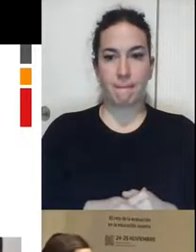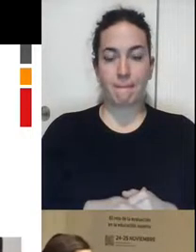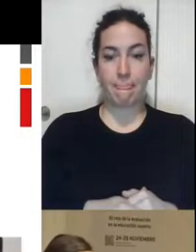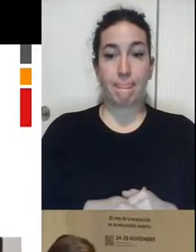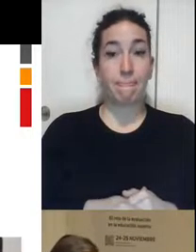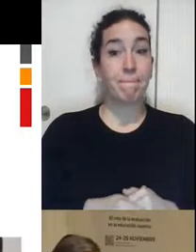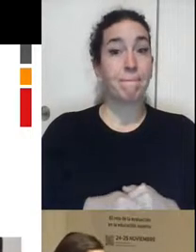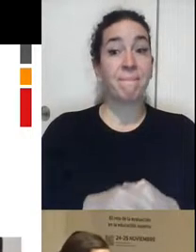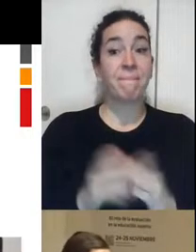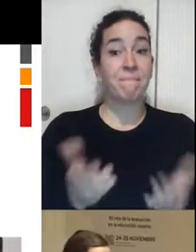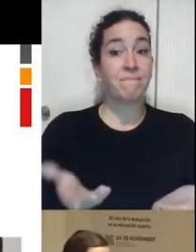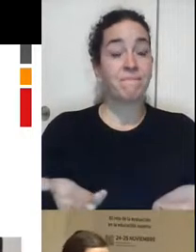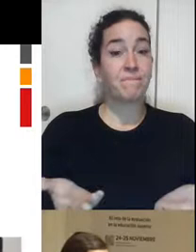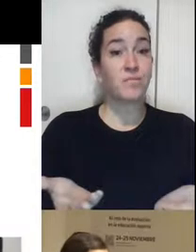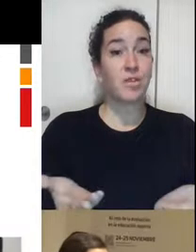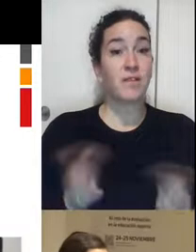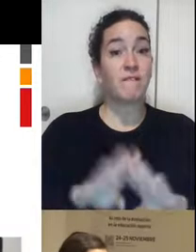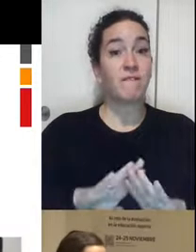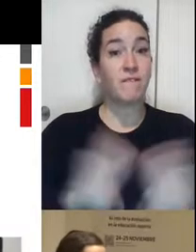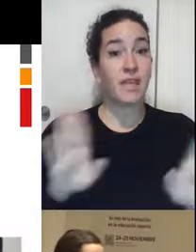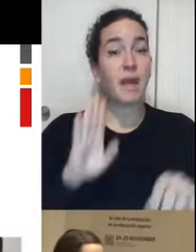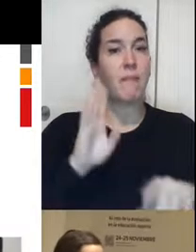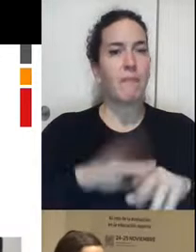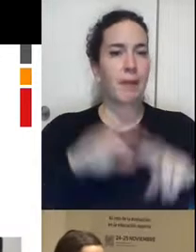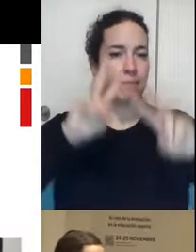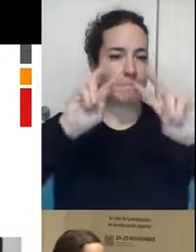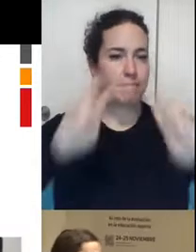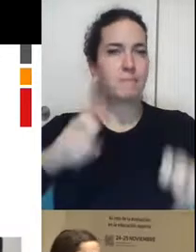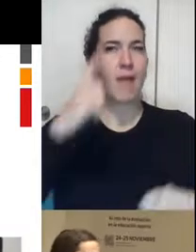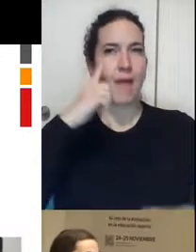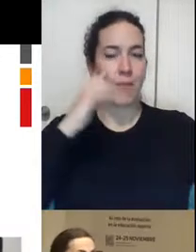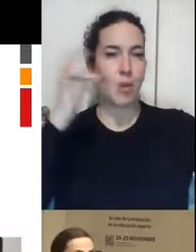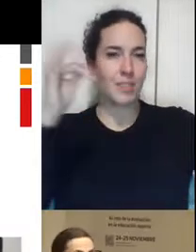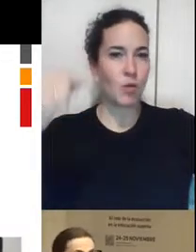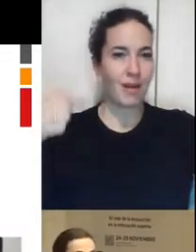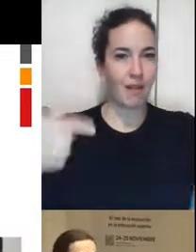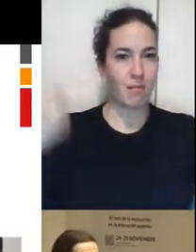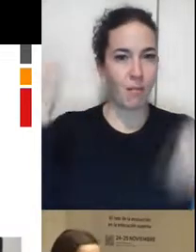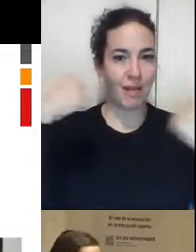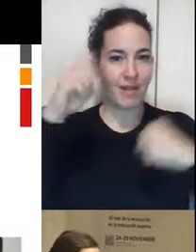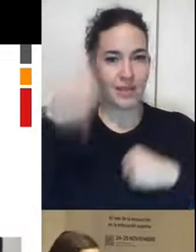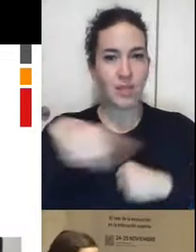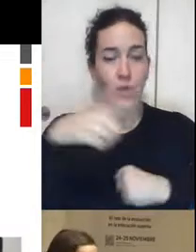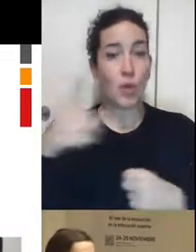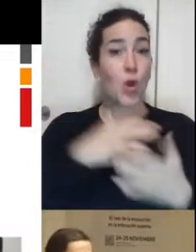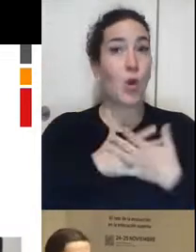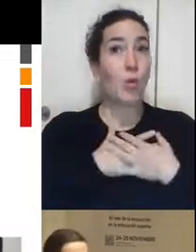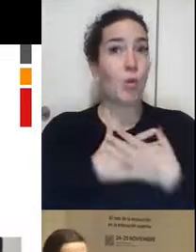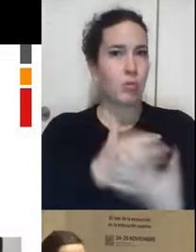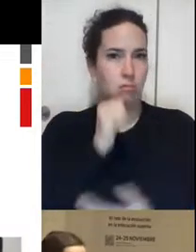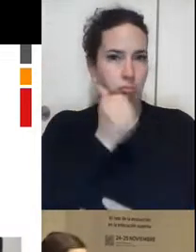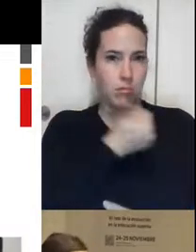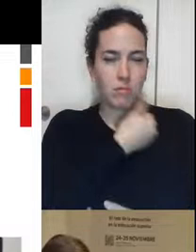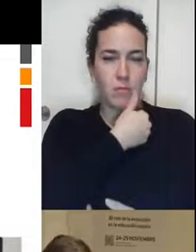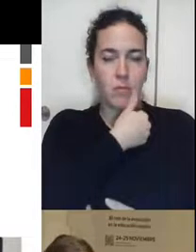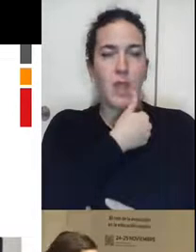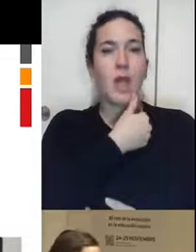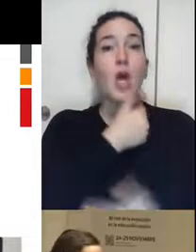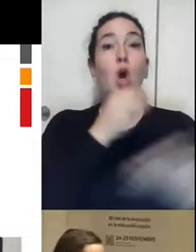Finalmente, para poder analizar y evaluar el impacto de la práctica, contamos con la respuesta voluntaria y anónima de un total del